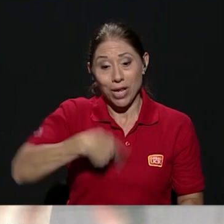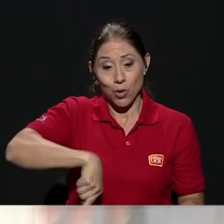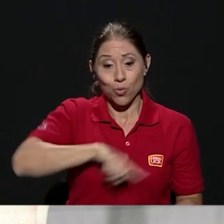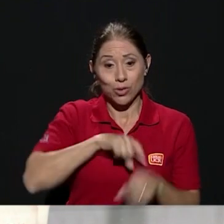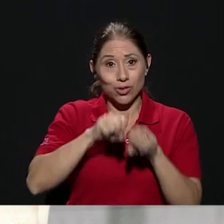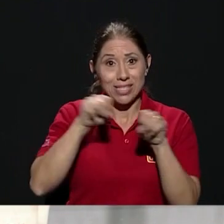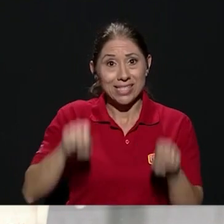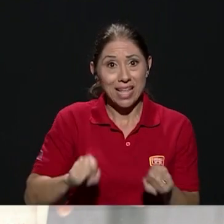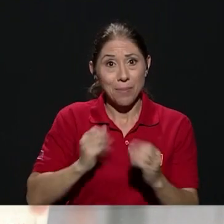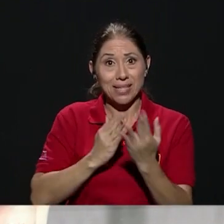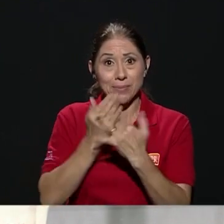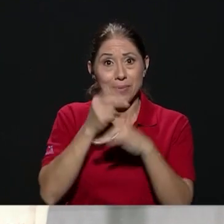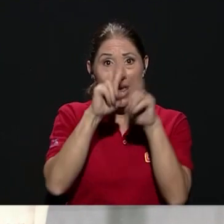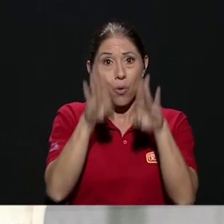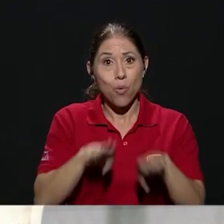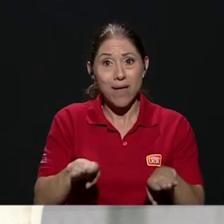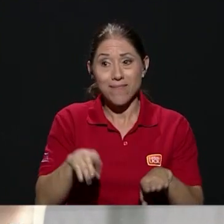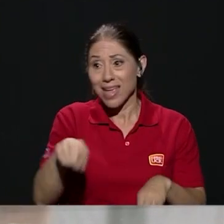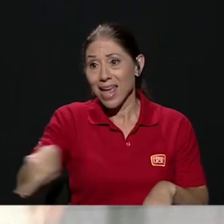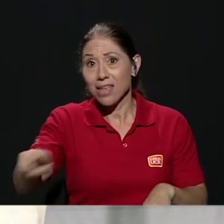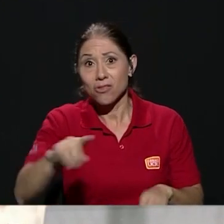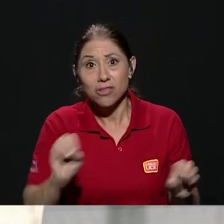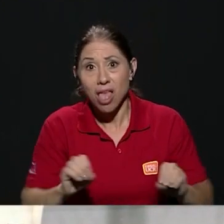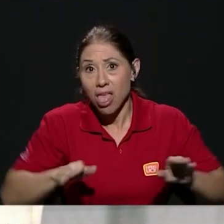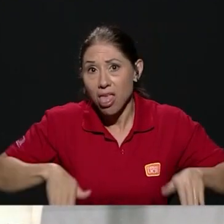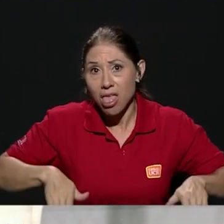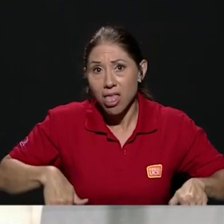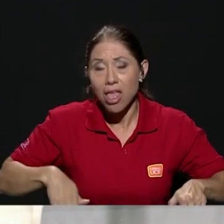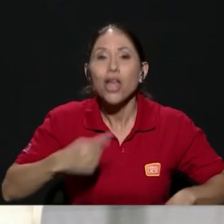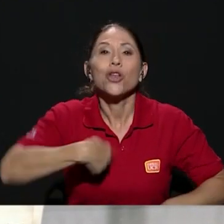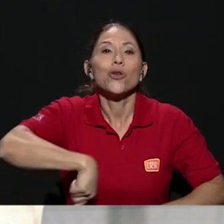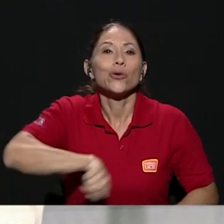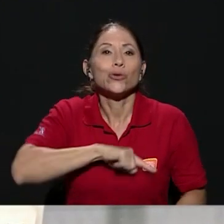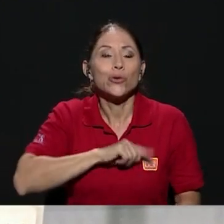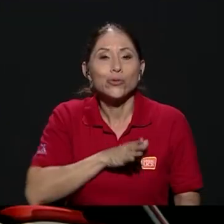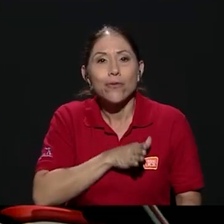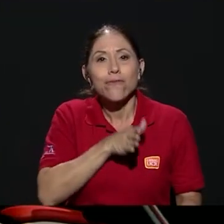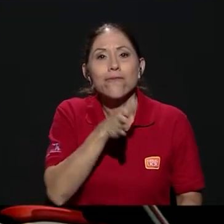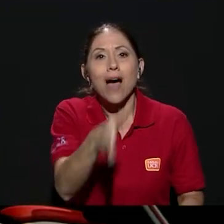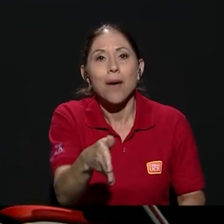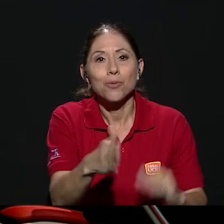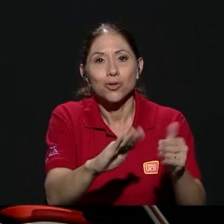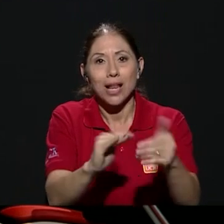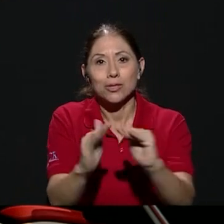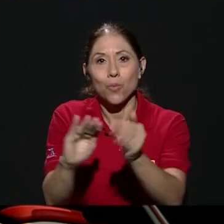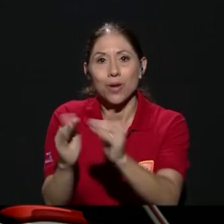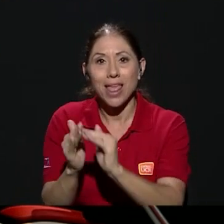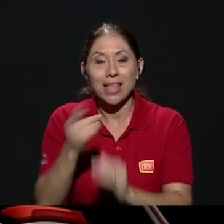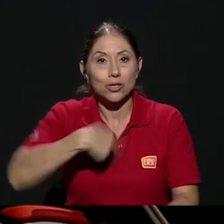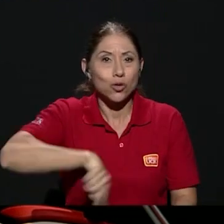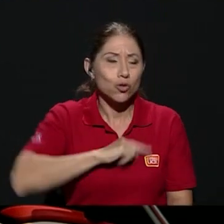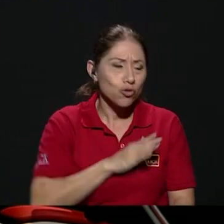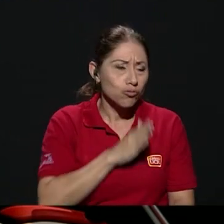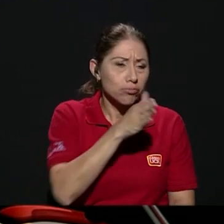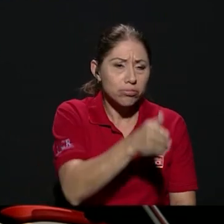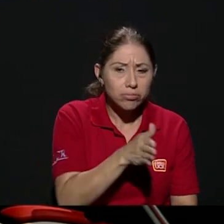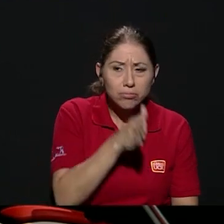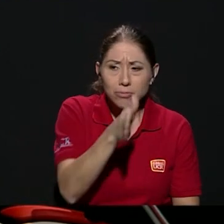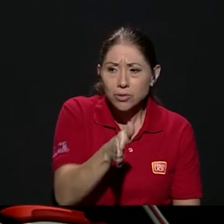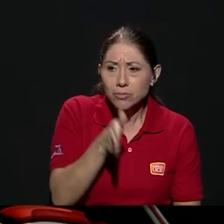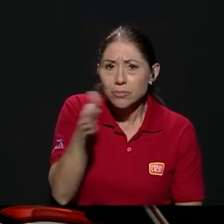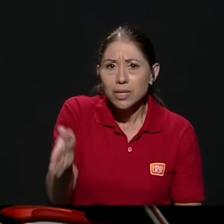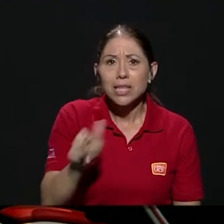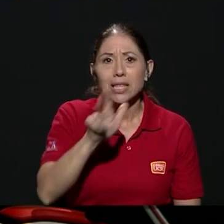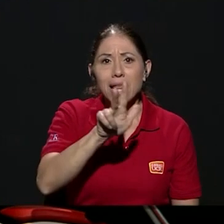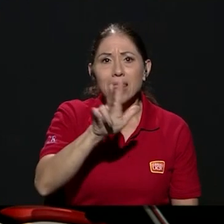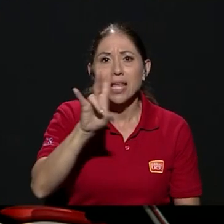web, no lo tenemos. Nosotros somos los que vamos a las comunidades, nos trasladamos a los 37 colegios indígenas de todo